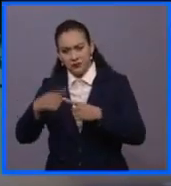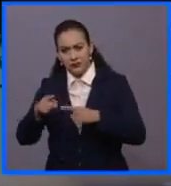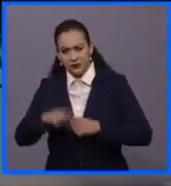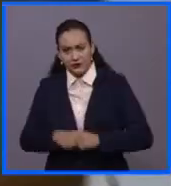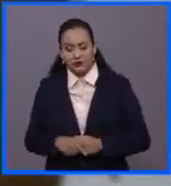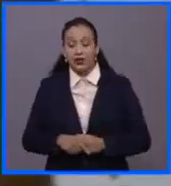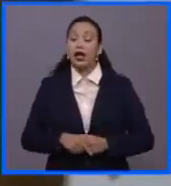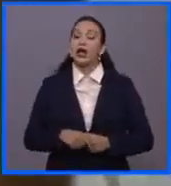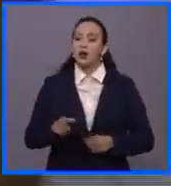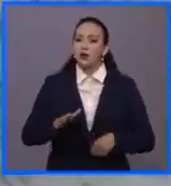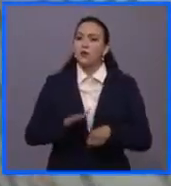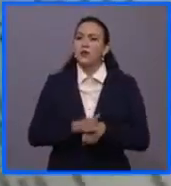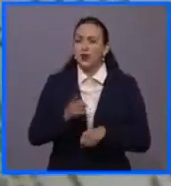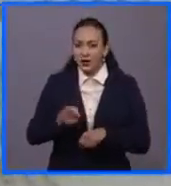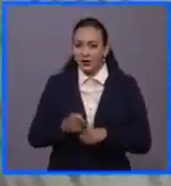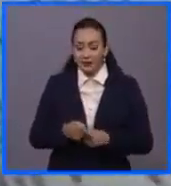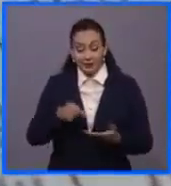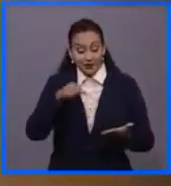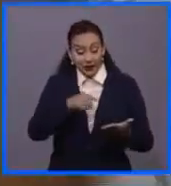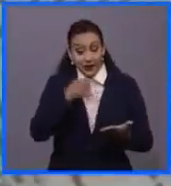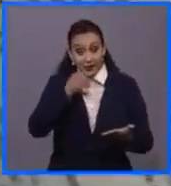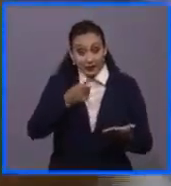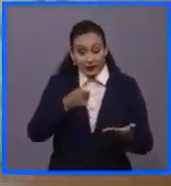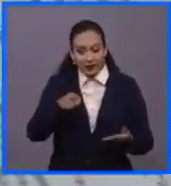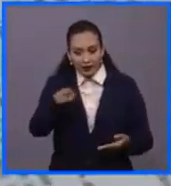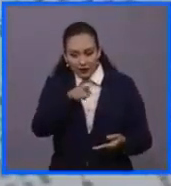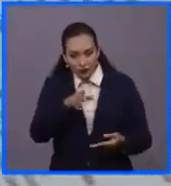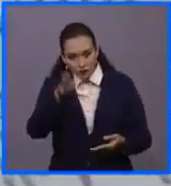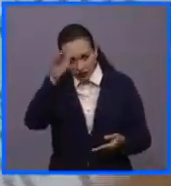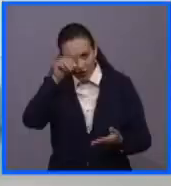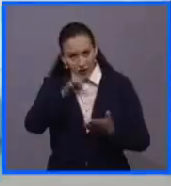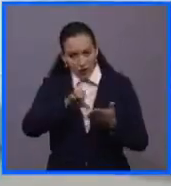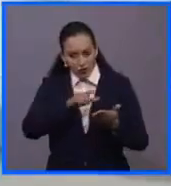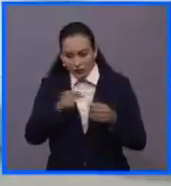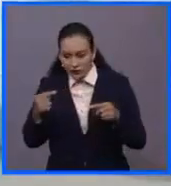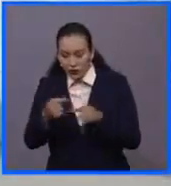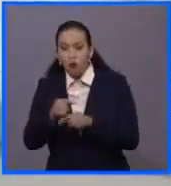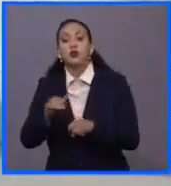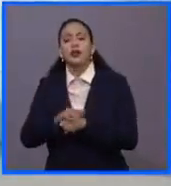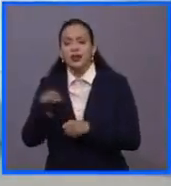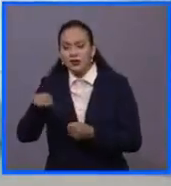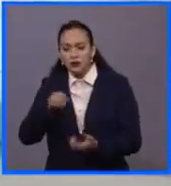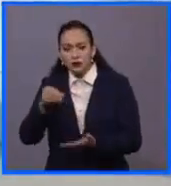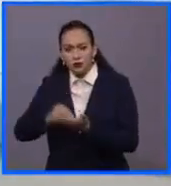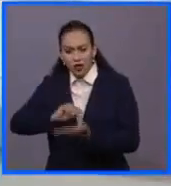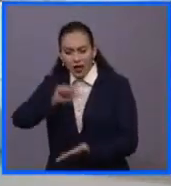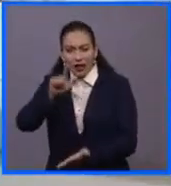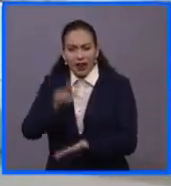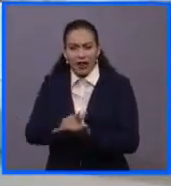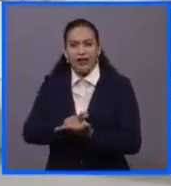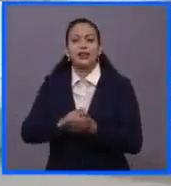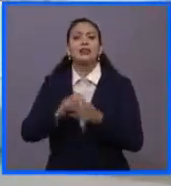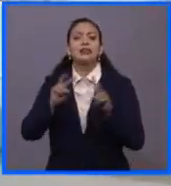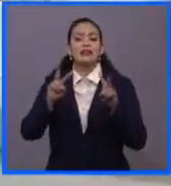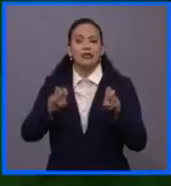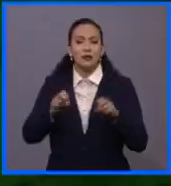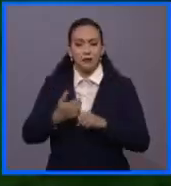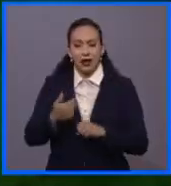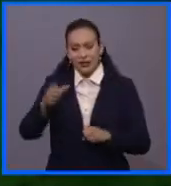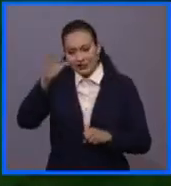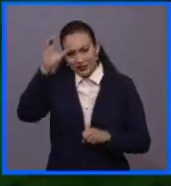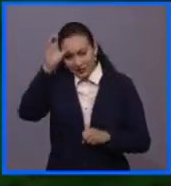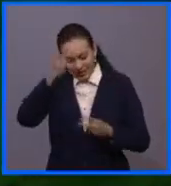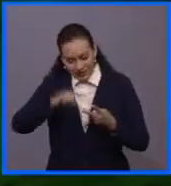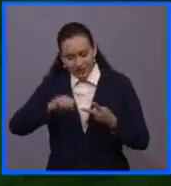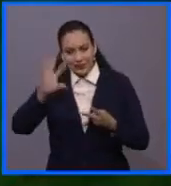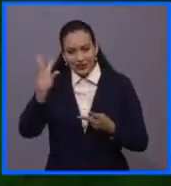que se cuestionaba la constitucionalidad del decreto por el que se expidió la Ley General en materia de humanidades, ciencia,